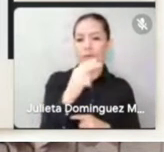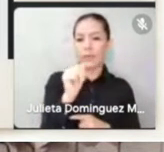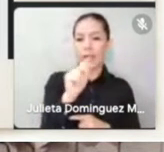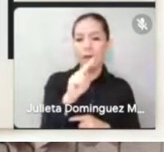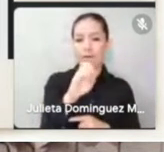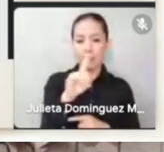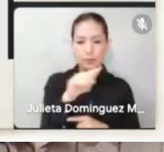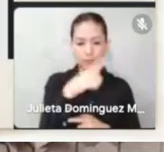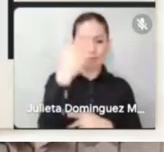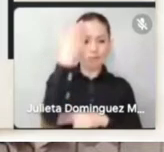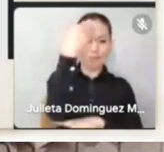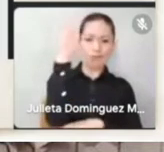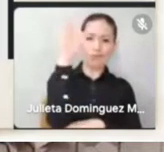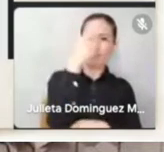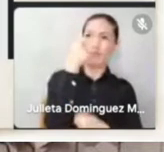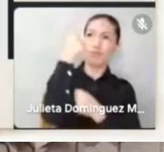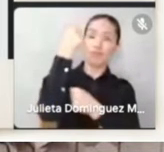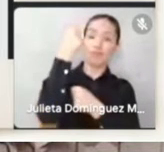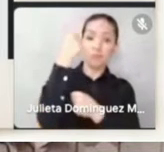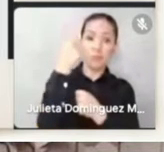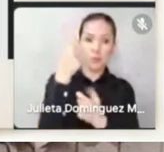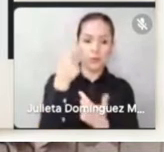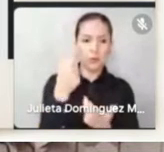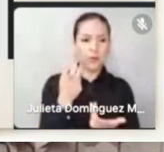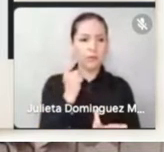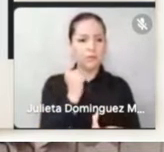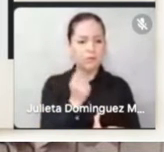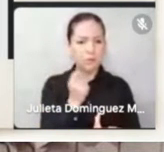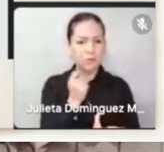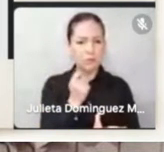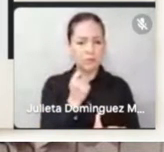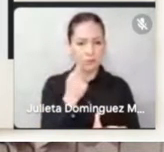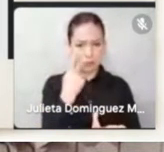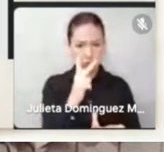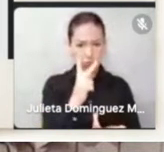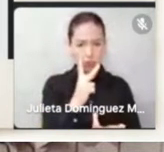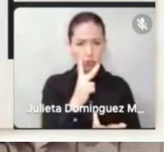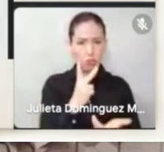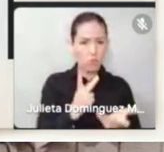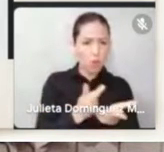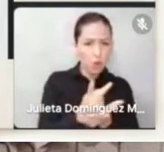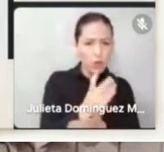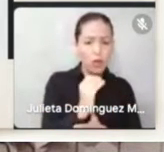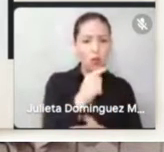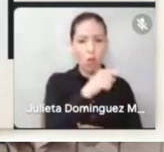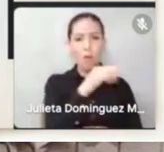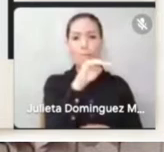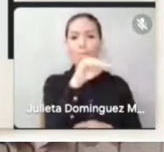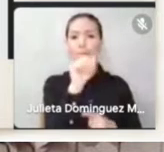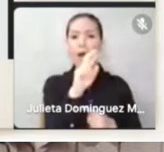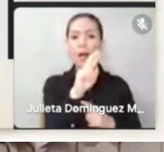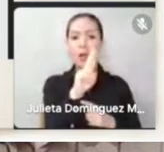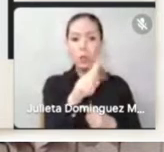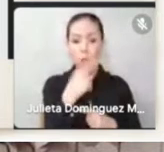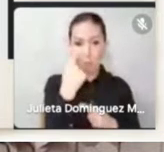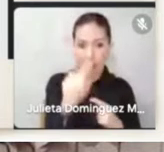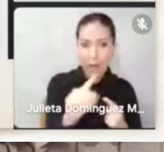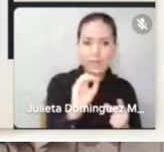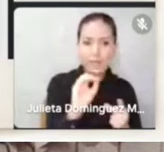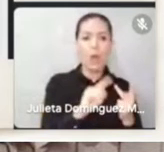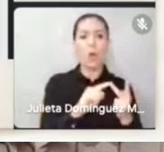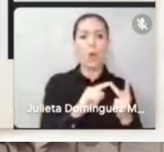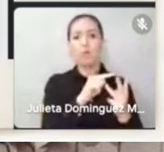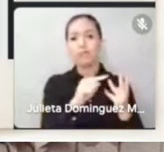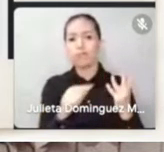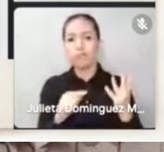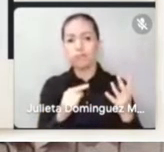no es un hecho que haya dependido de su voluntad, tampoco de la de María Eugenia Campos Galván o de los partidos integrantes